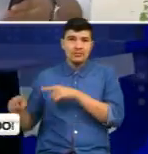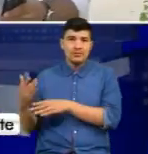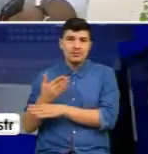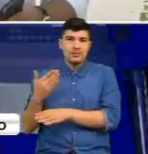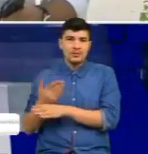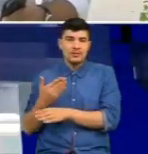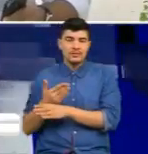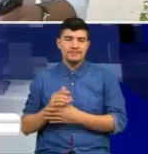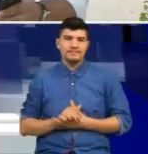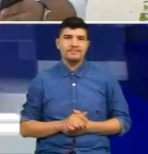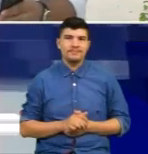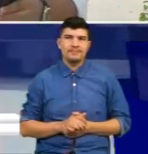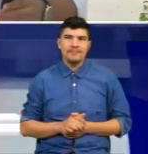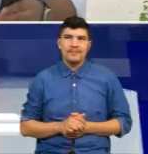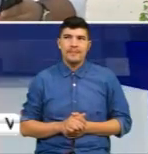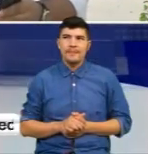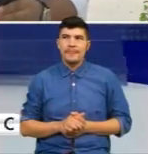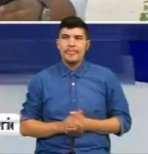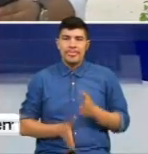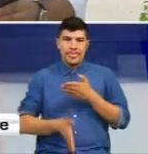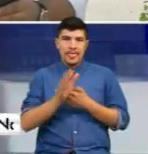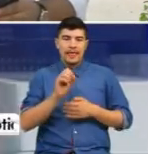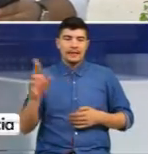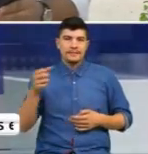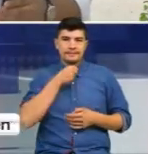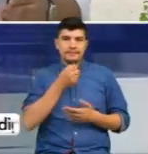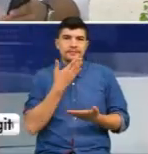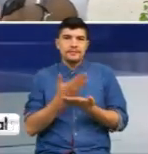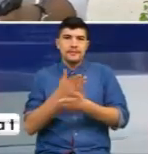Caño Indio. Con la cámara de Jesús David, informó Heider Logato Cuadros para Oriente Noticias.